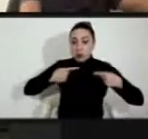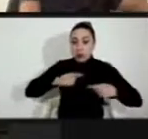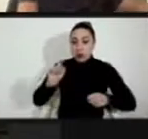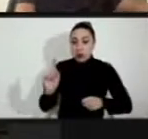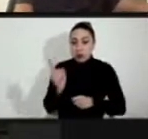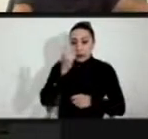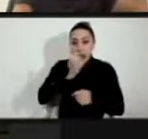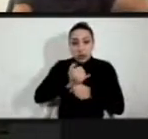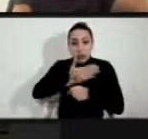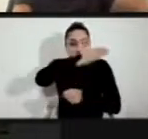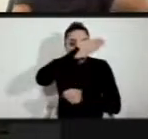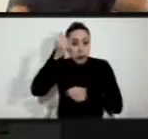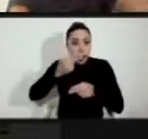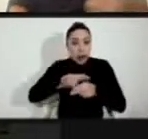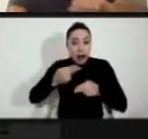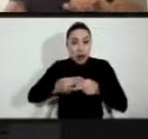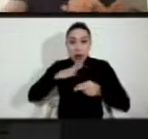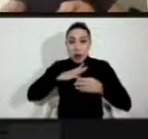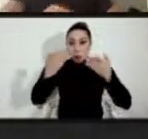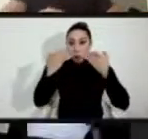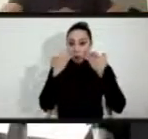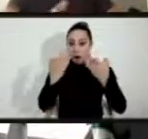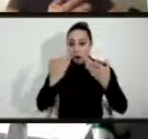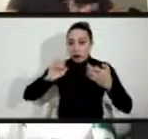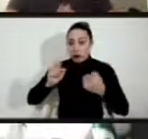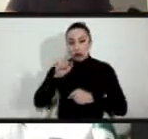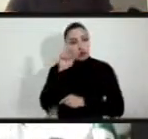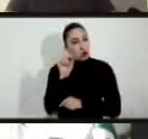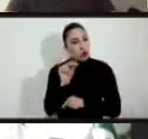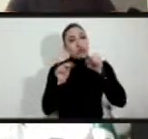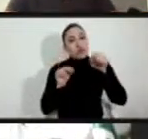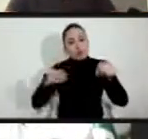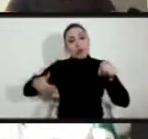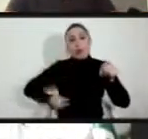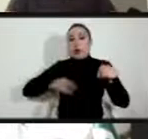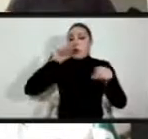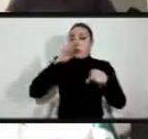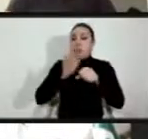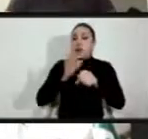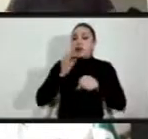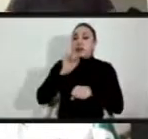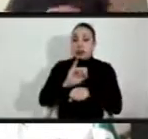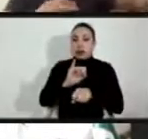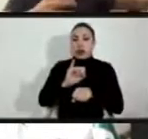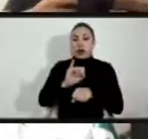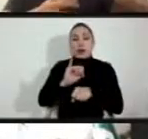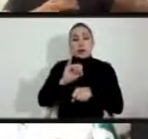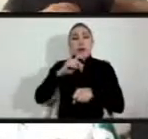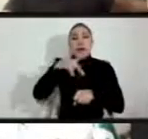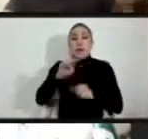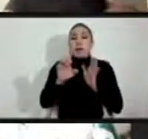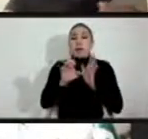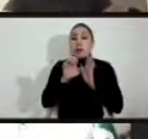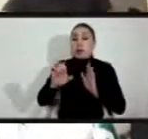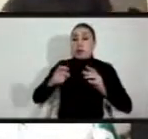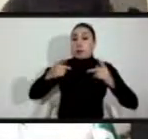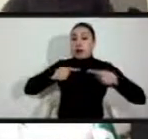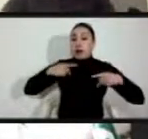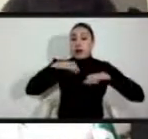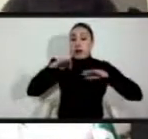Y está basado este procedimiento, porque es una pena la que se impone cuando se inhabilita a un servidor público, en ese principio